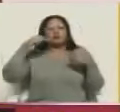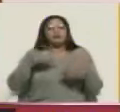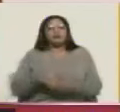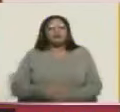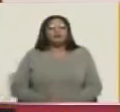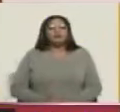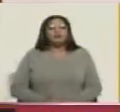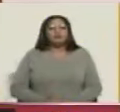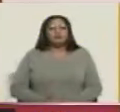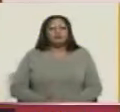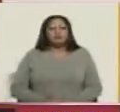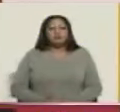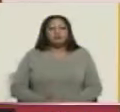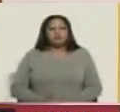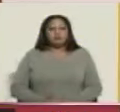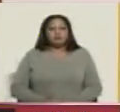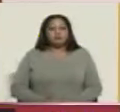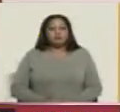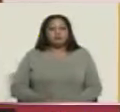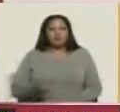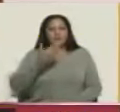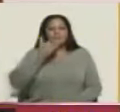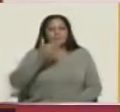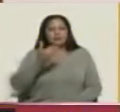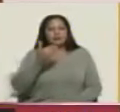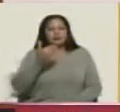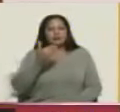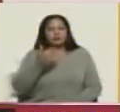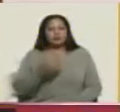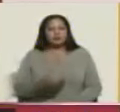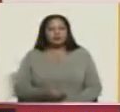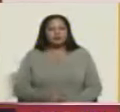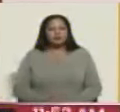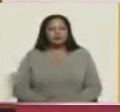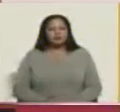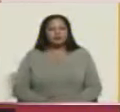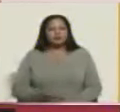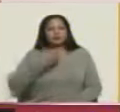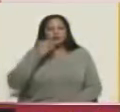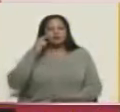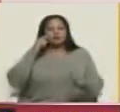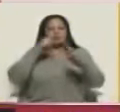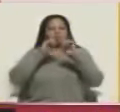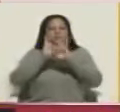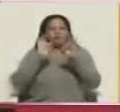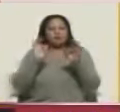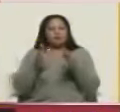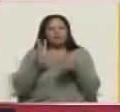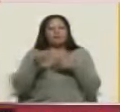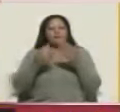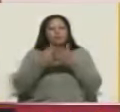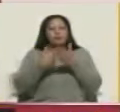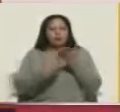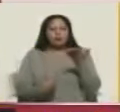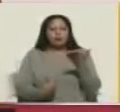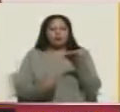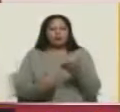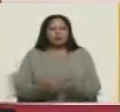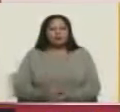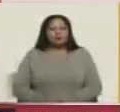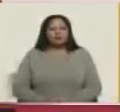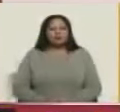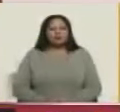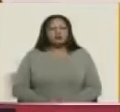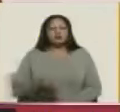pedido y ha solicitado que se designe él mismo, ha recomendado a Rander